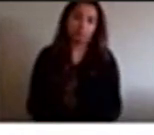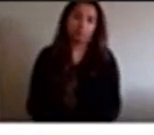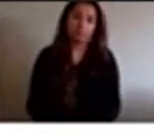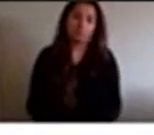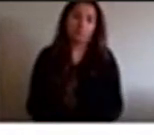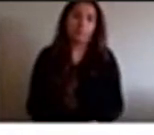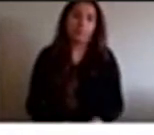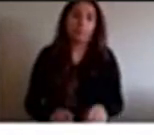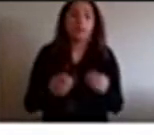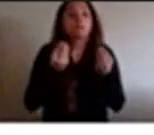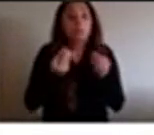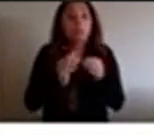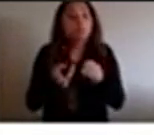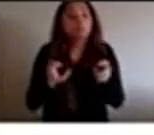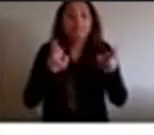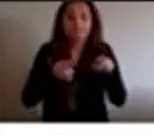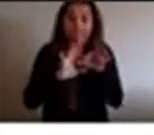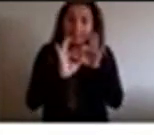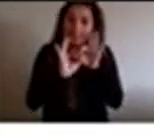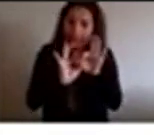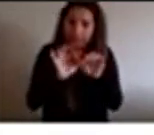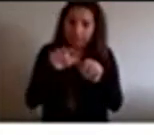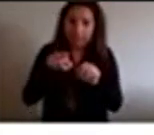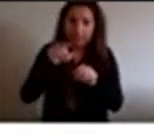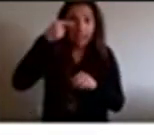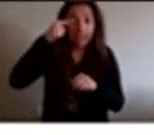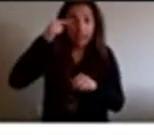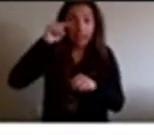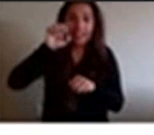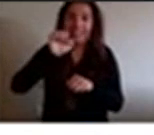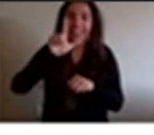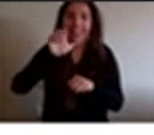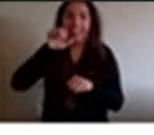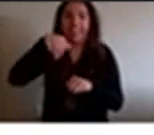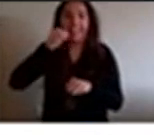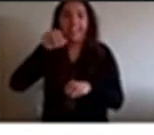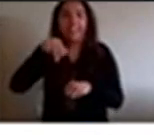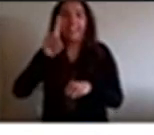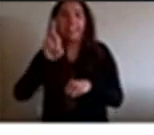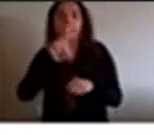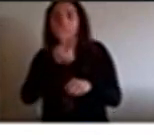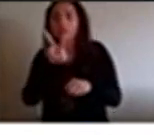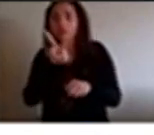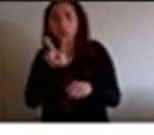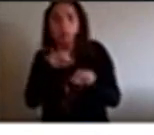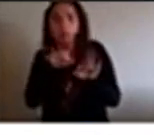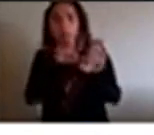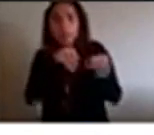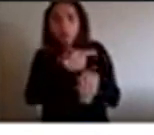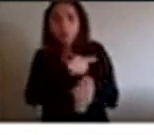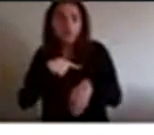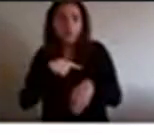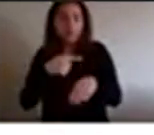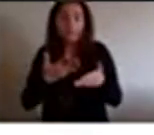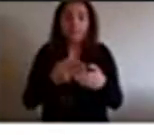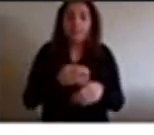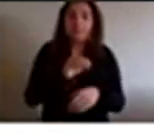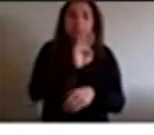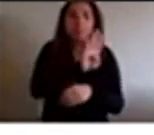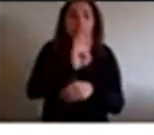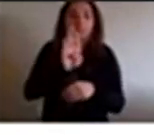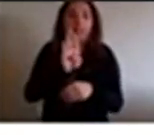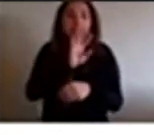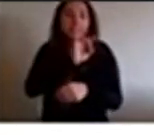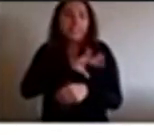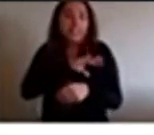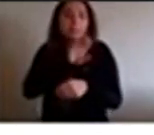Bueno, muchas gracias a ti, Alejandra, a las Alejandras, ¿cierto?, Alejandra de Best Buddies Chile, Alejandra de Best